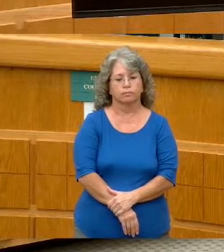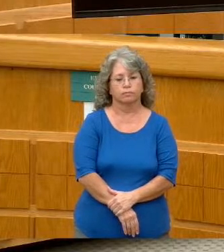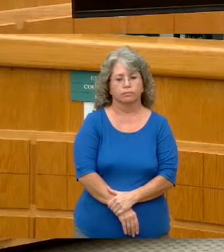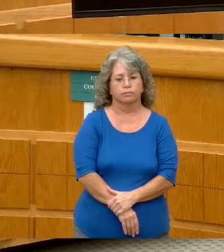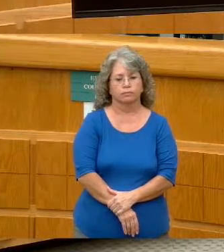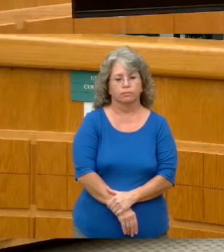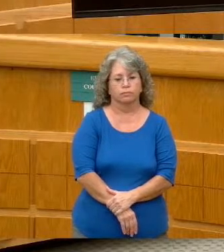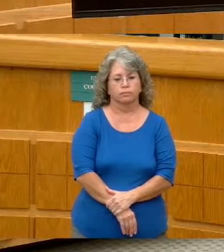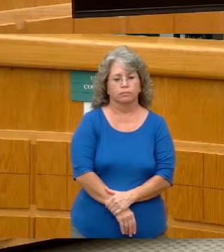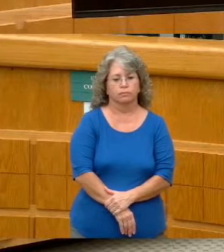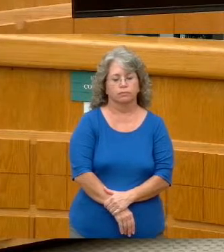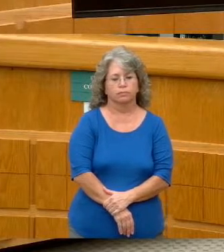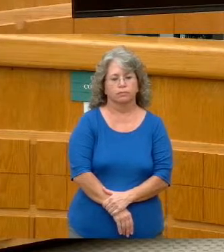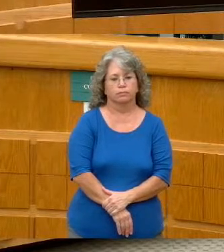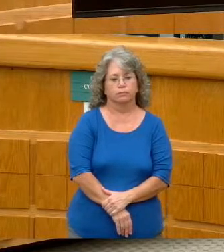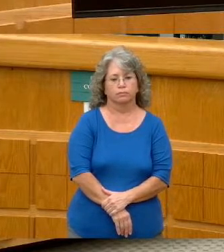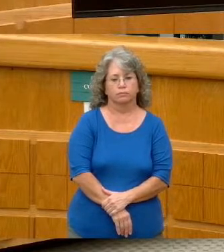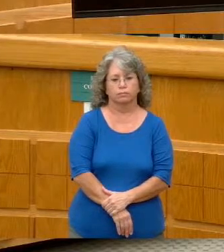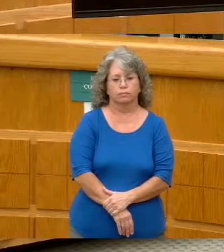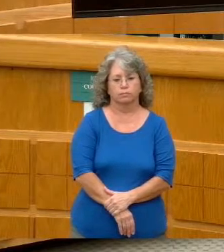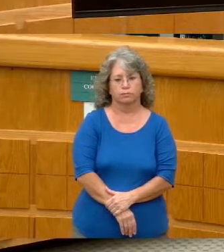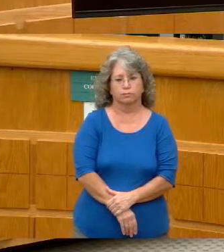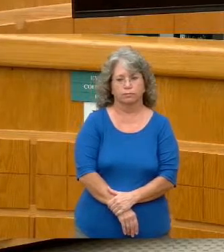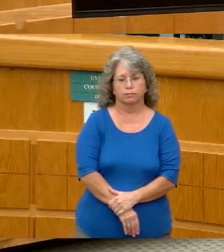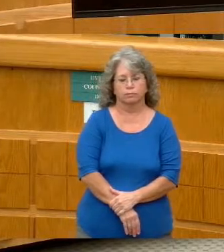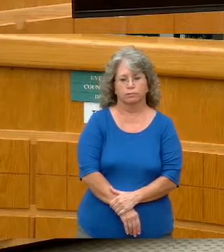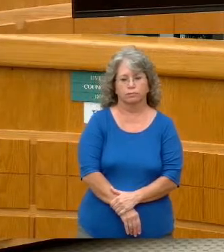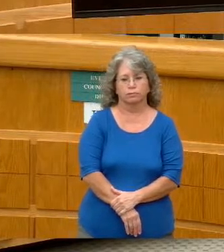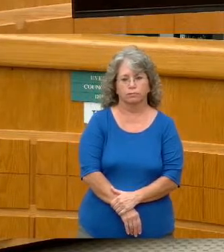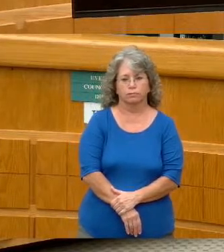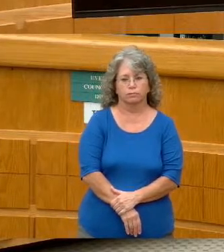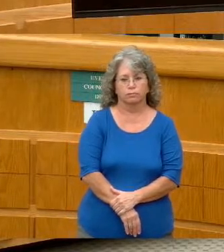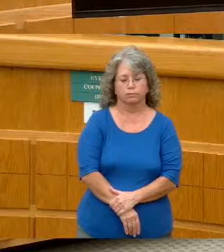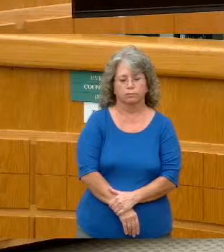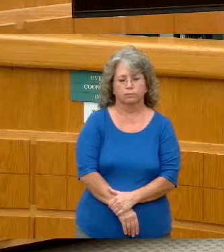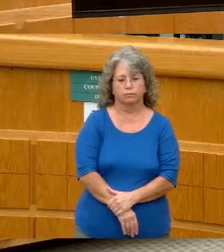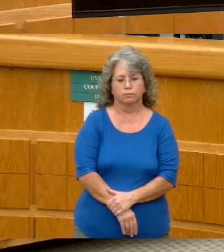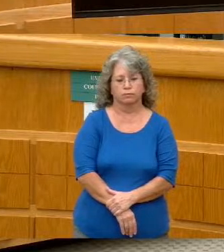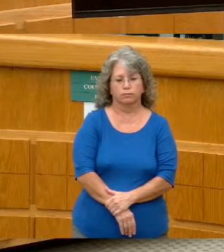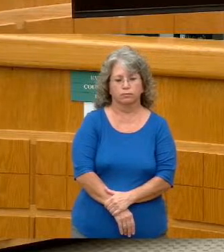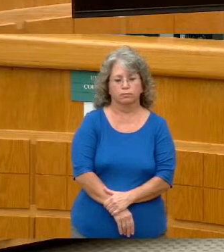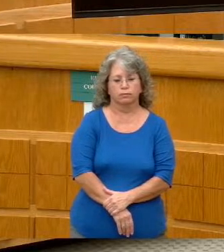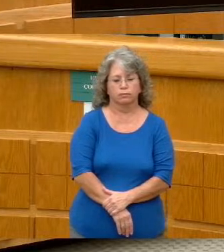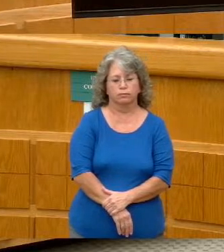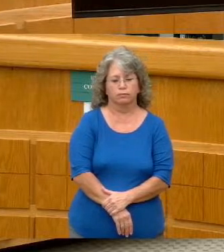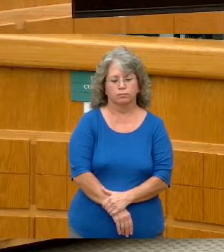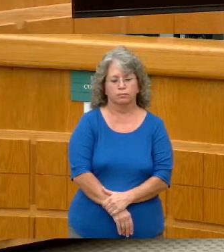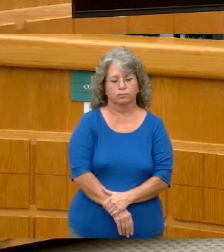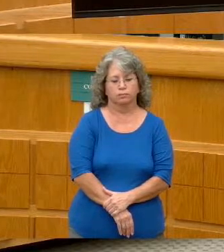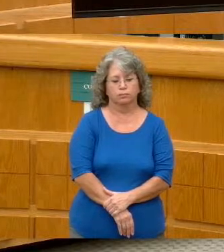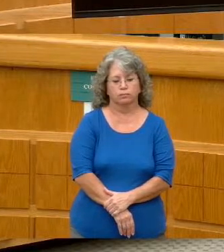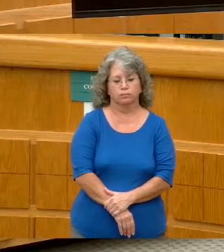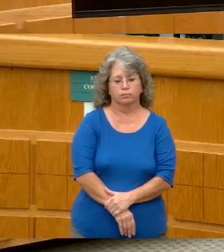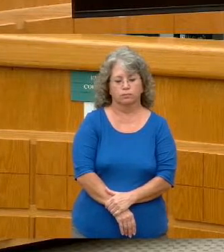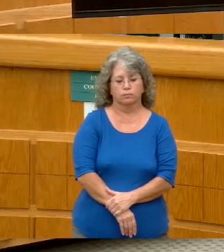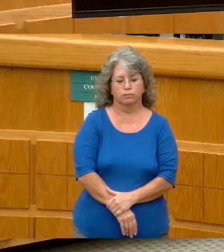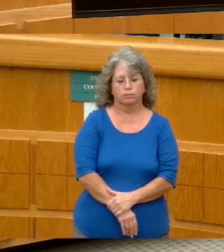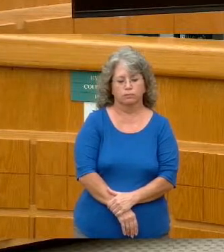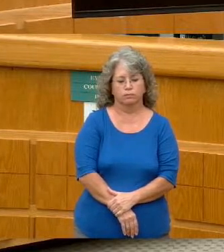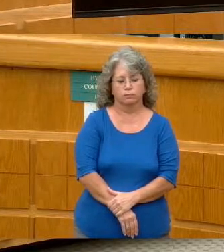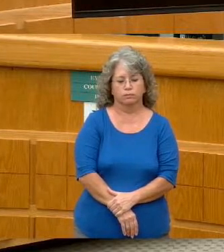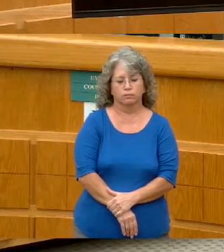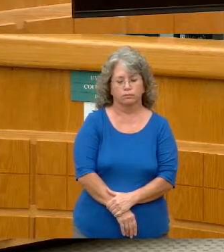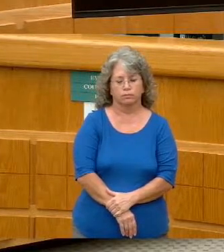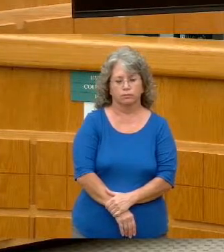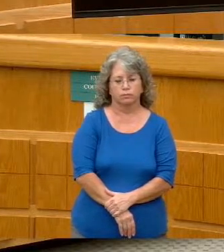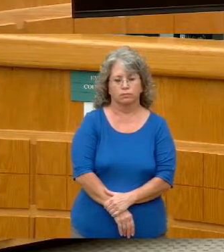área, tan solo en restaurantes. Esta cifra es mucho más baja comparada al fin de semana feriado por el Día de los Caídos o Memorial Day. El